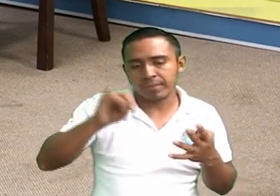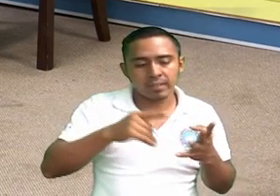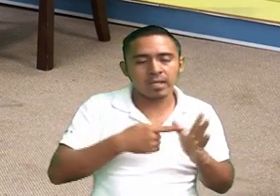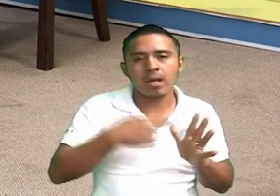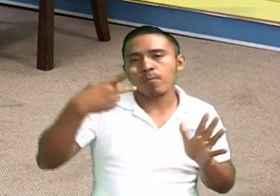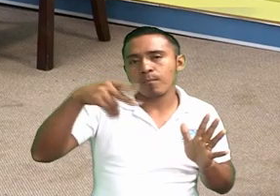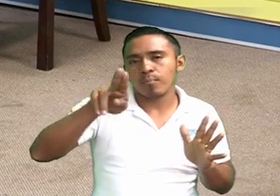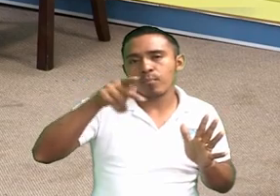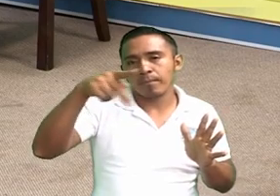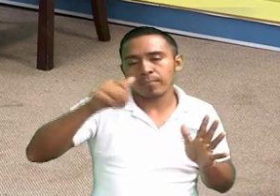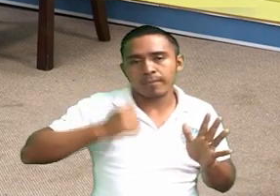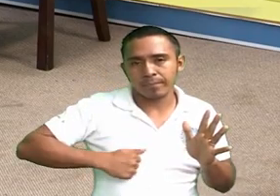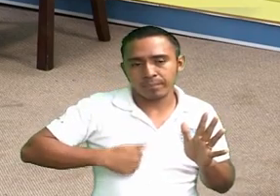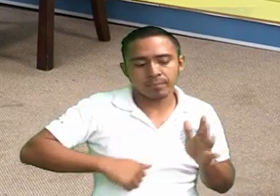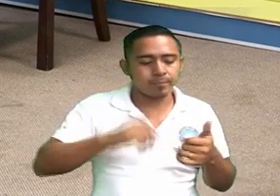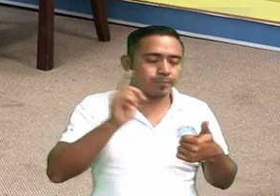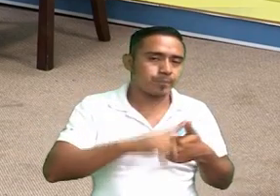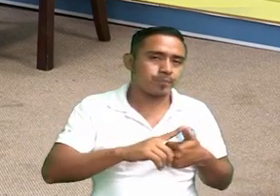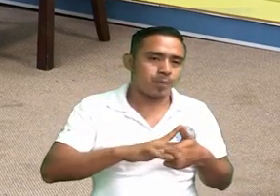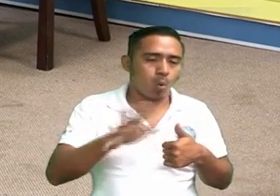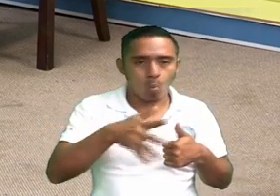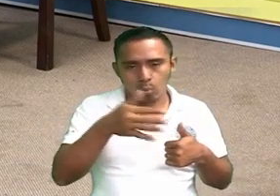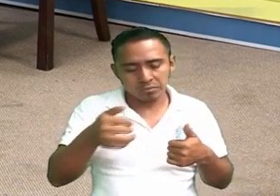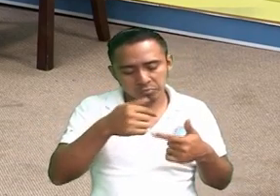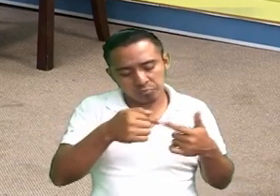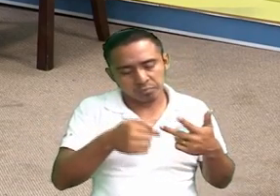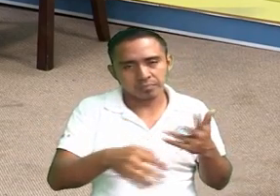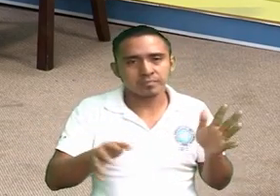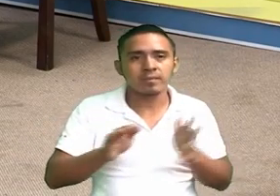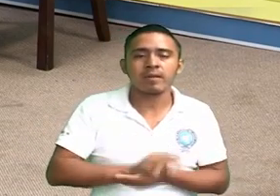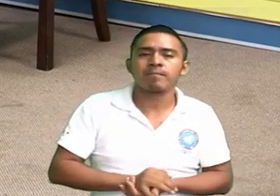palabras. Mamá, en el día, papá, leche, agua, chichi,